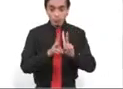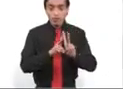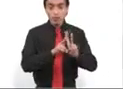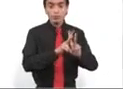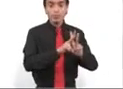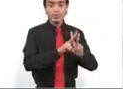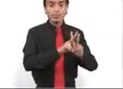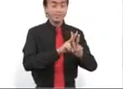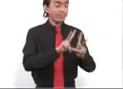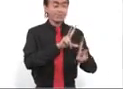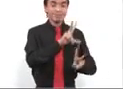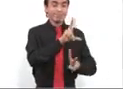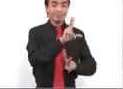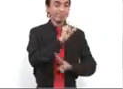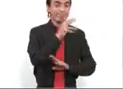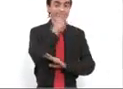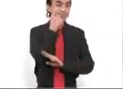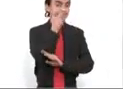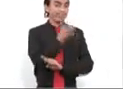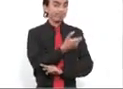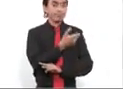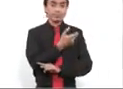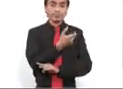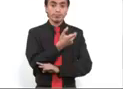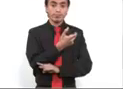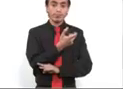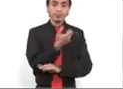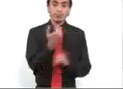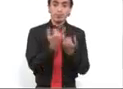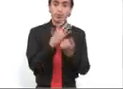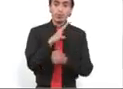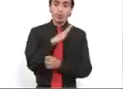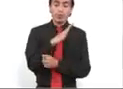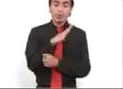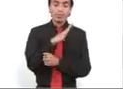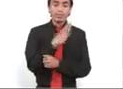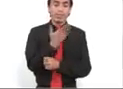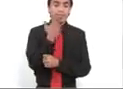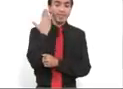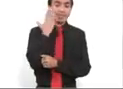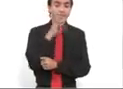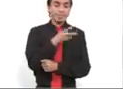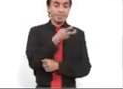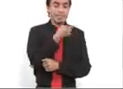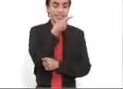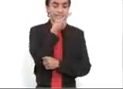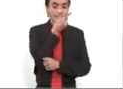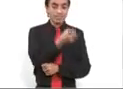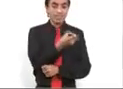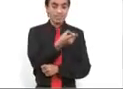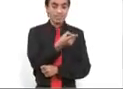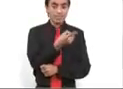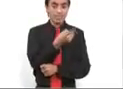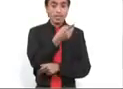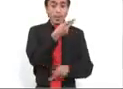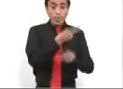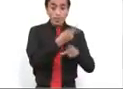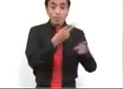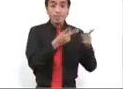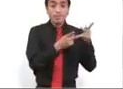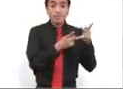nos inconformamos y bajo el lema en ese entonces de prepa sí, cárcel